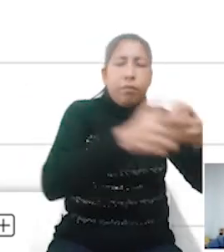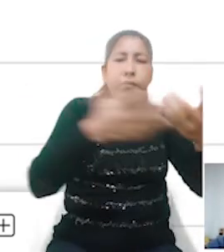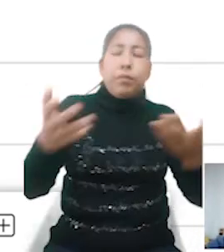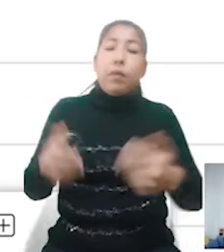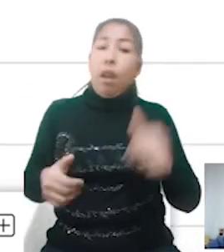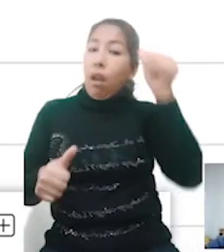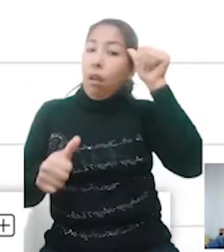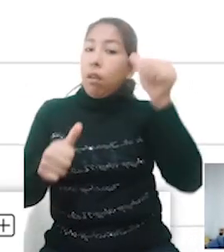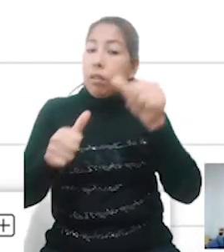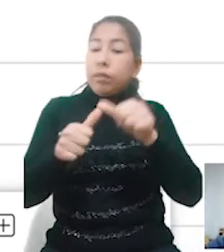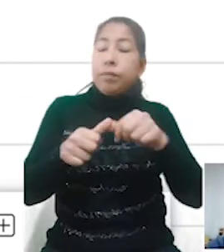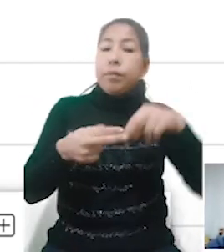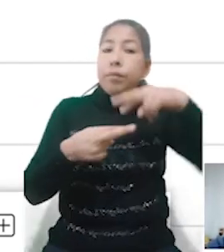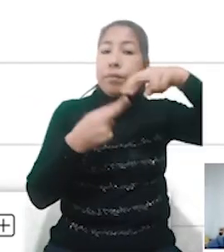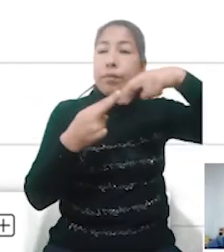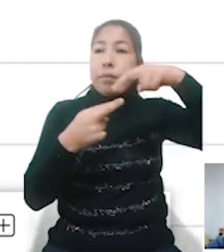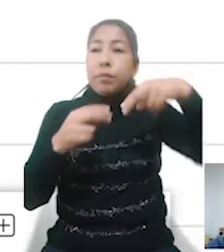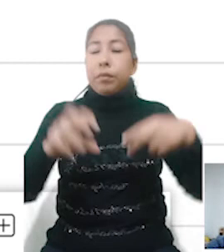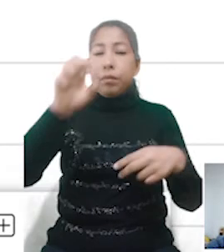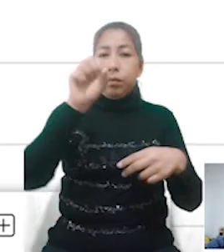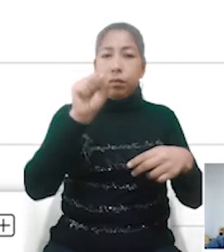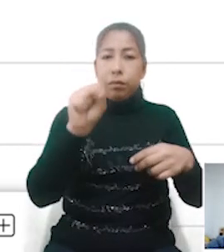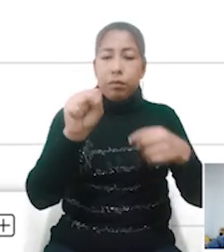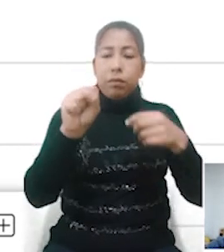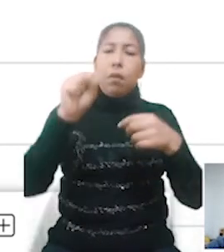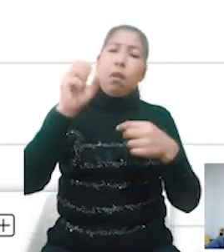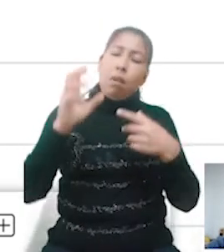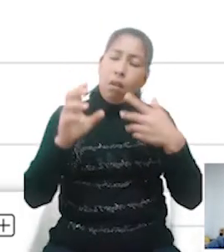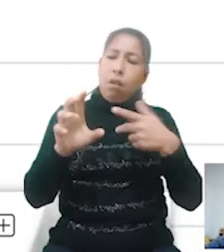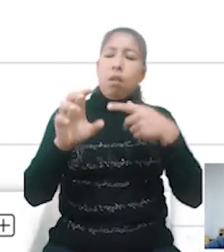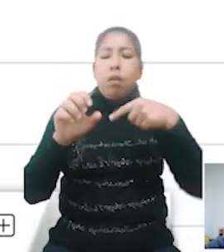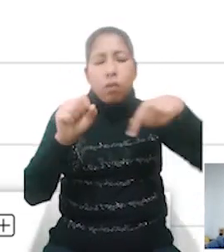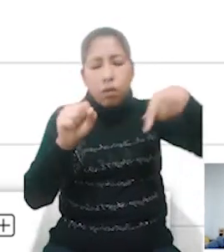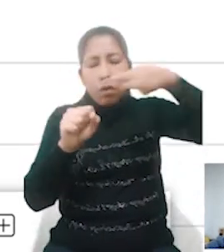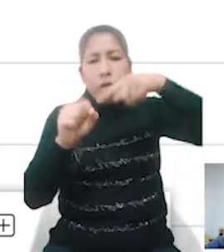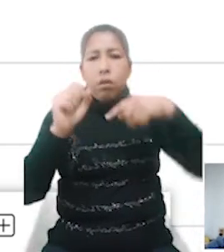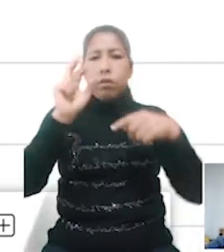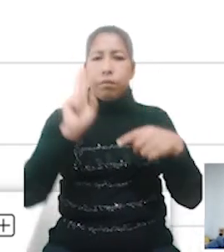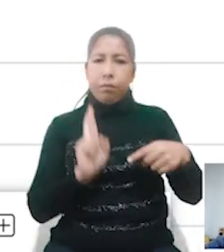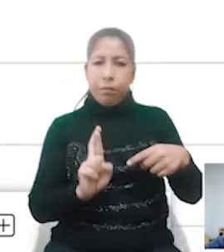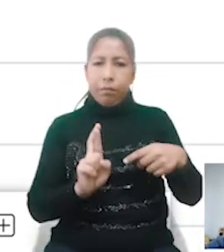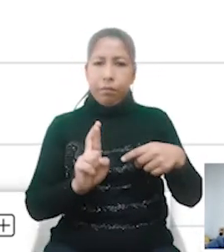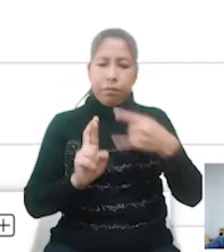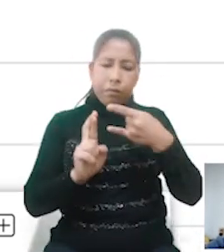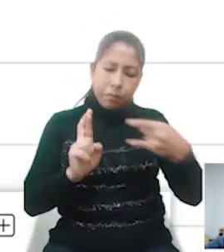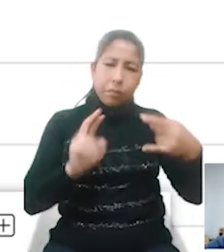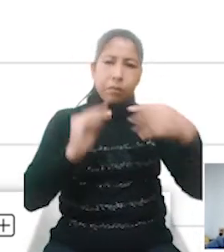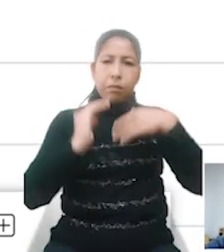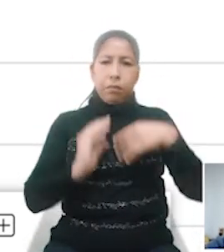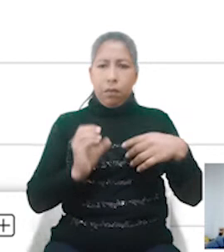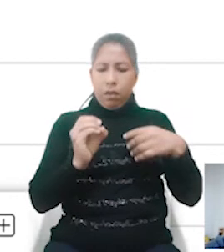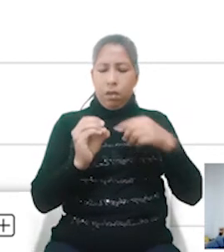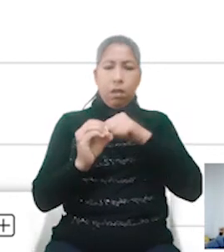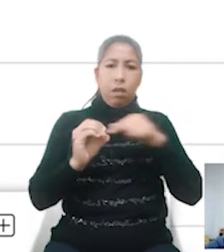nuestro sector circular. Para la longitud de arco tenemos la letra S que la representa R que representa el radio y θ